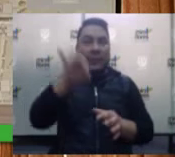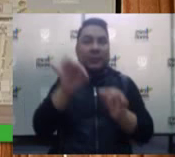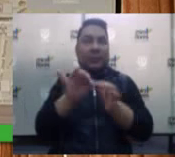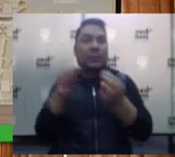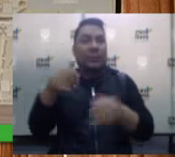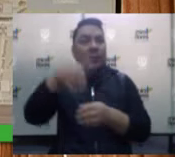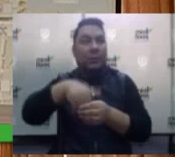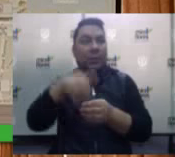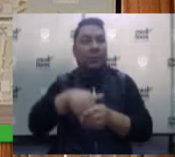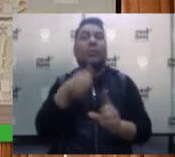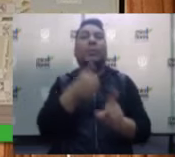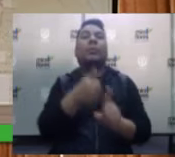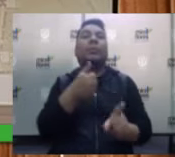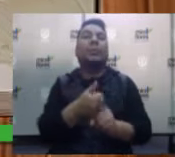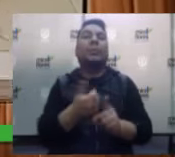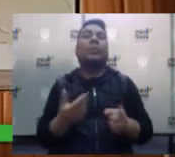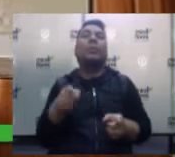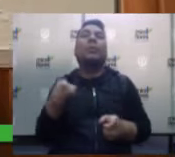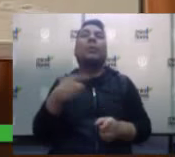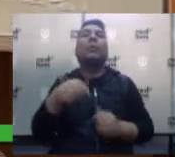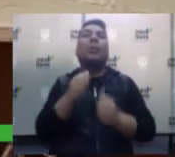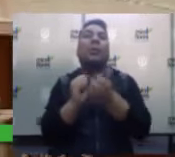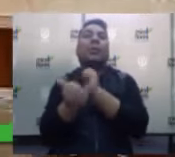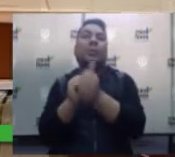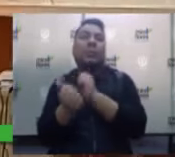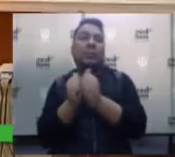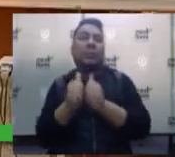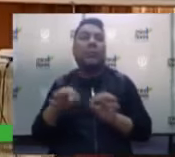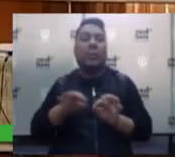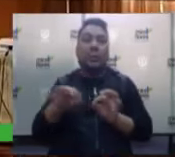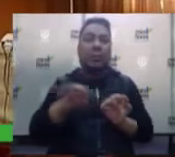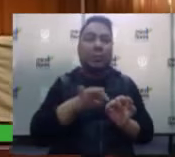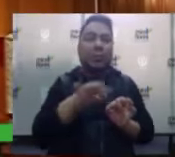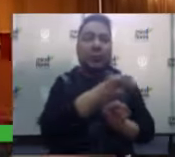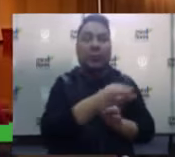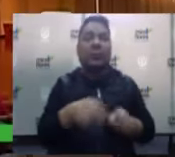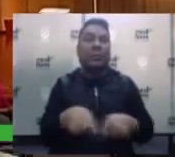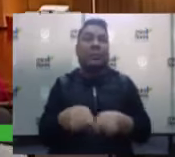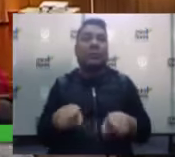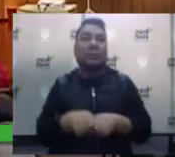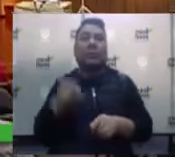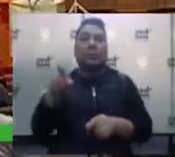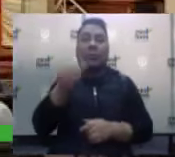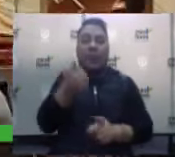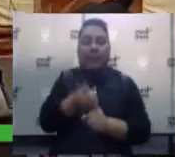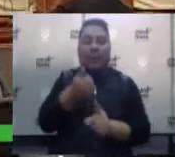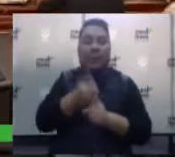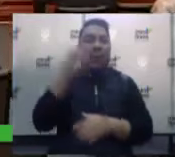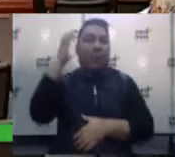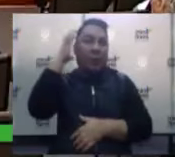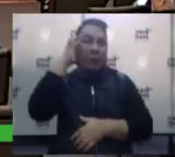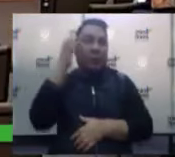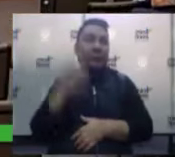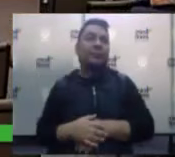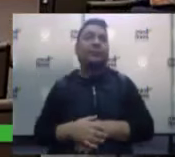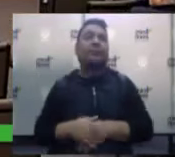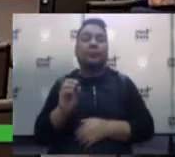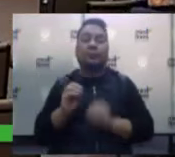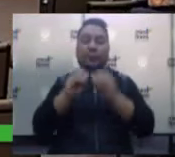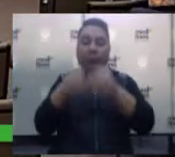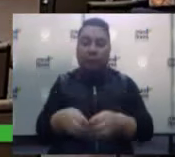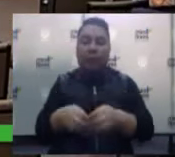electoral corresponde tanto a los candidatos a nivel provincial, provincia de Lima, como del distrito de Miraflores. La